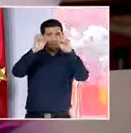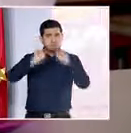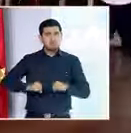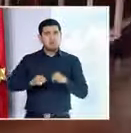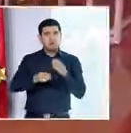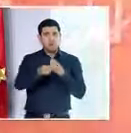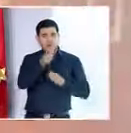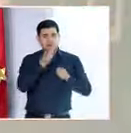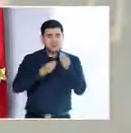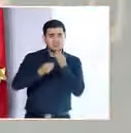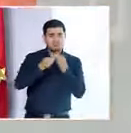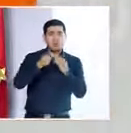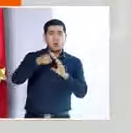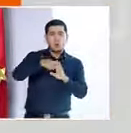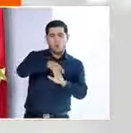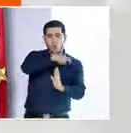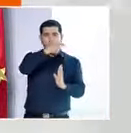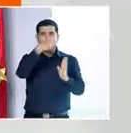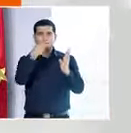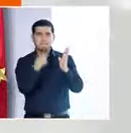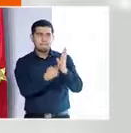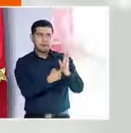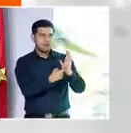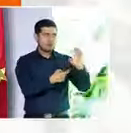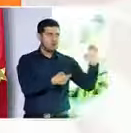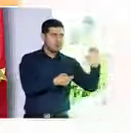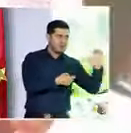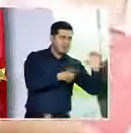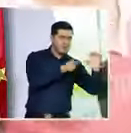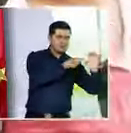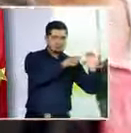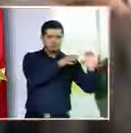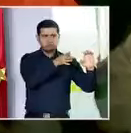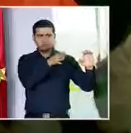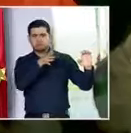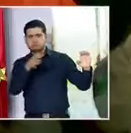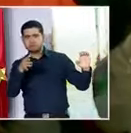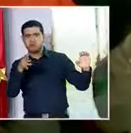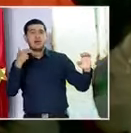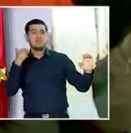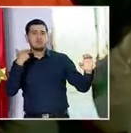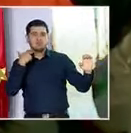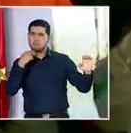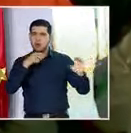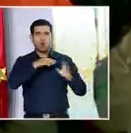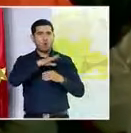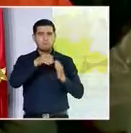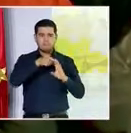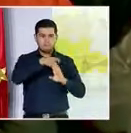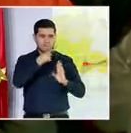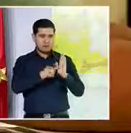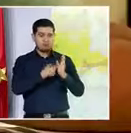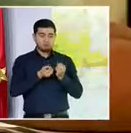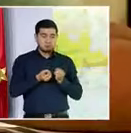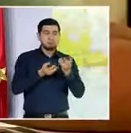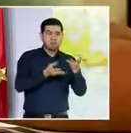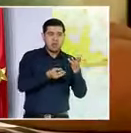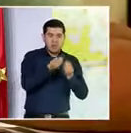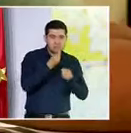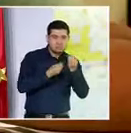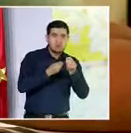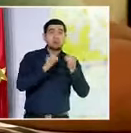calendario académico en las vigencias 2020 y 2021. Incluimos por primera vez a comunidades especiales en